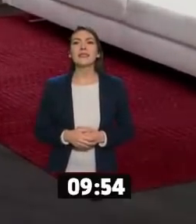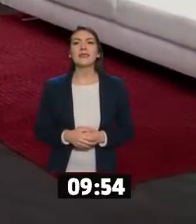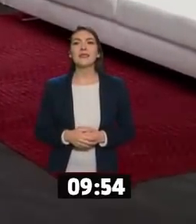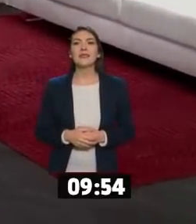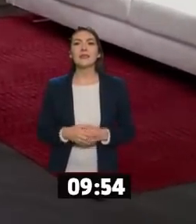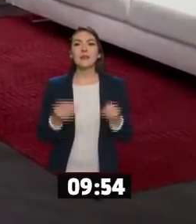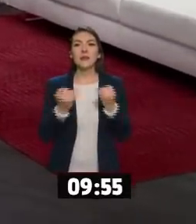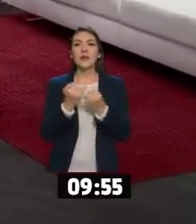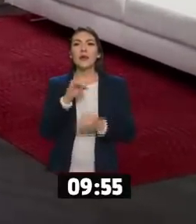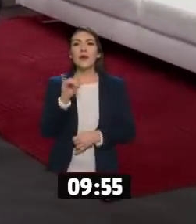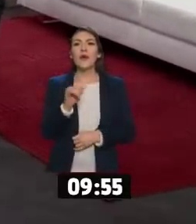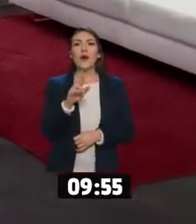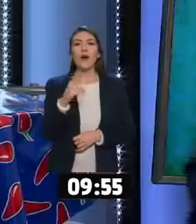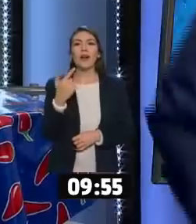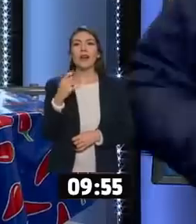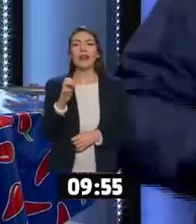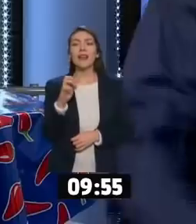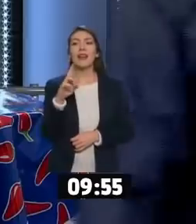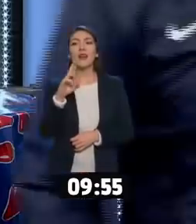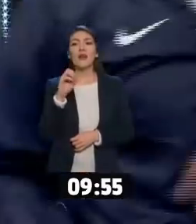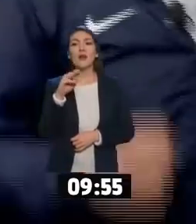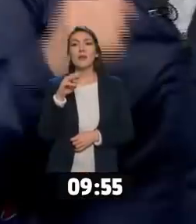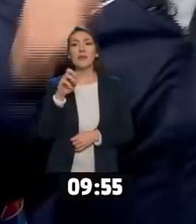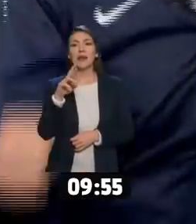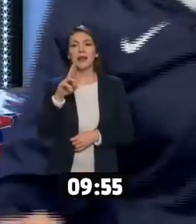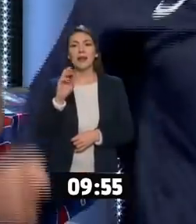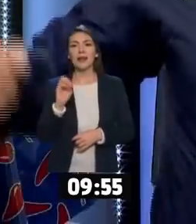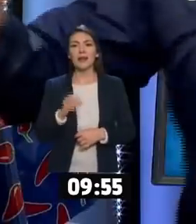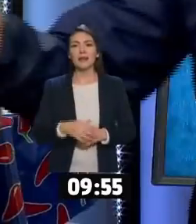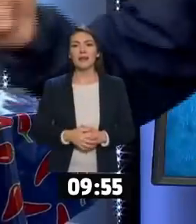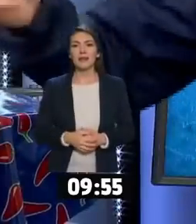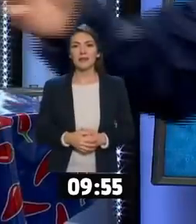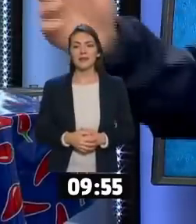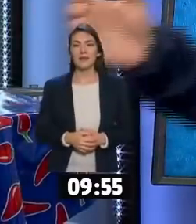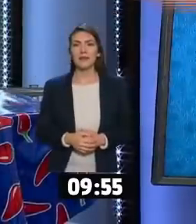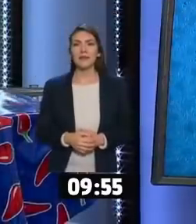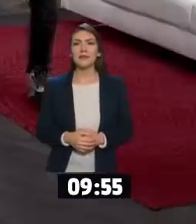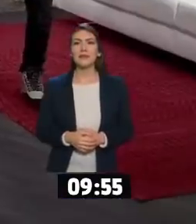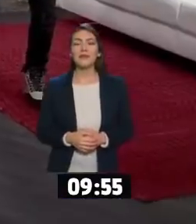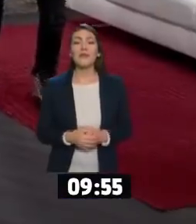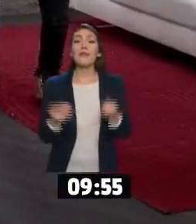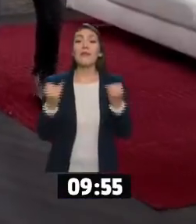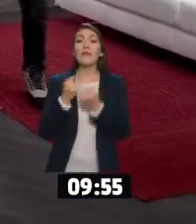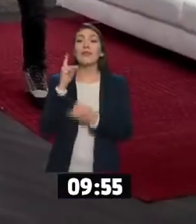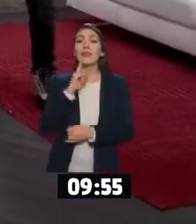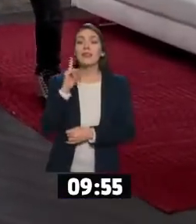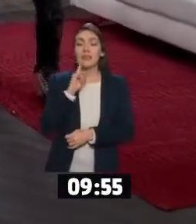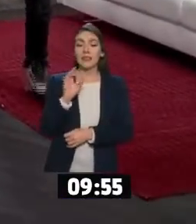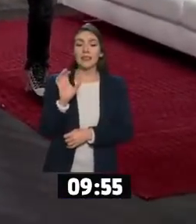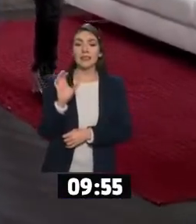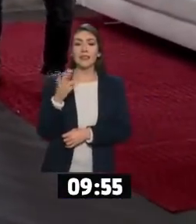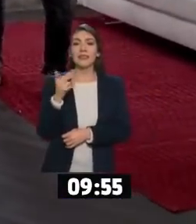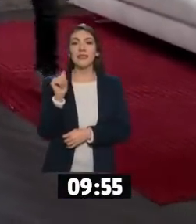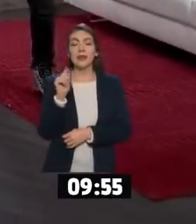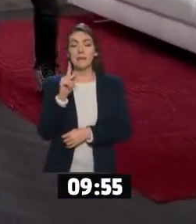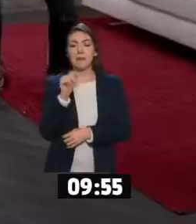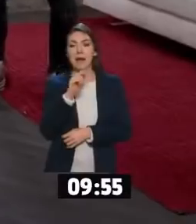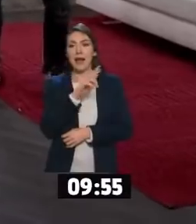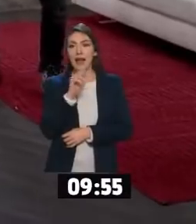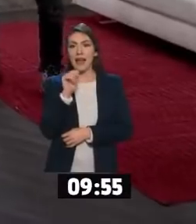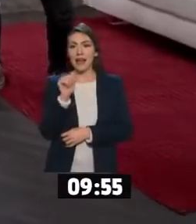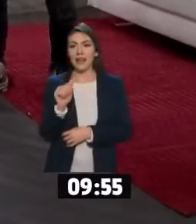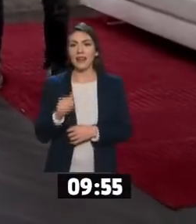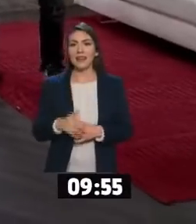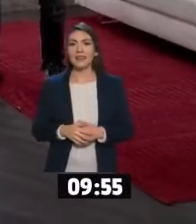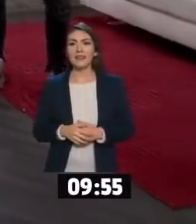Jorge Romero. Hombrito. Saludos para la chaparra y Antempesta